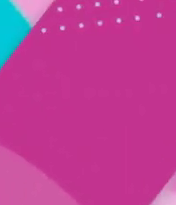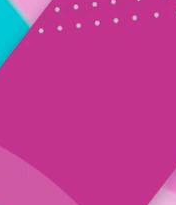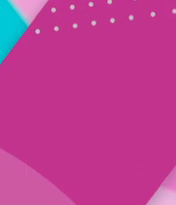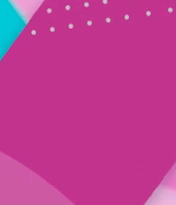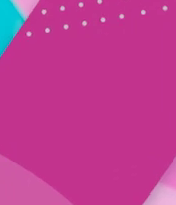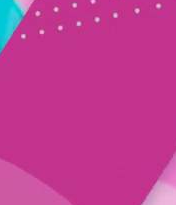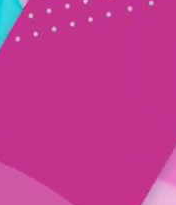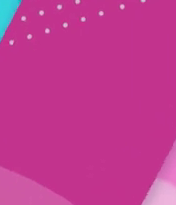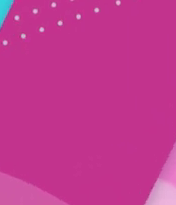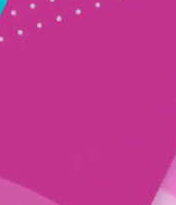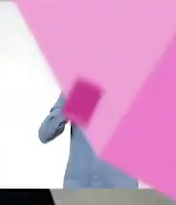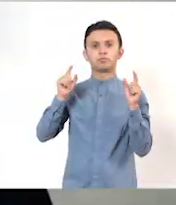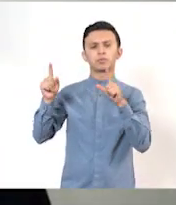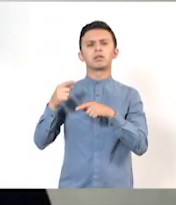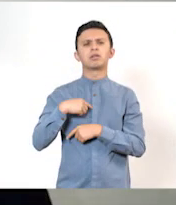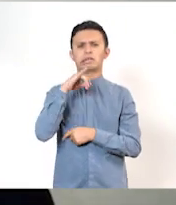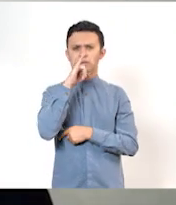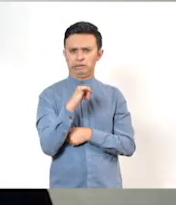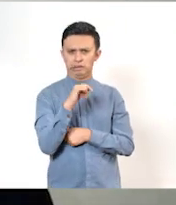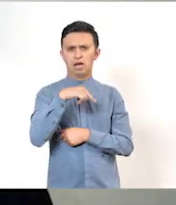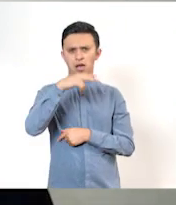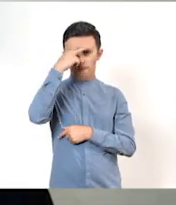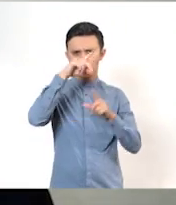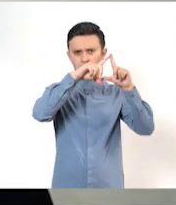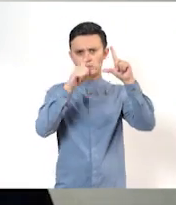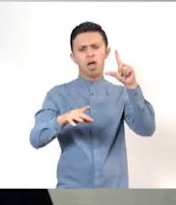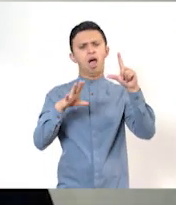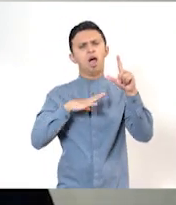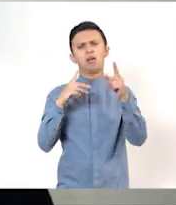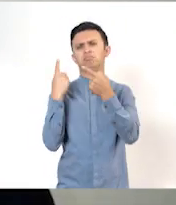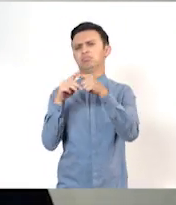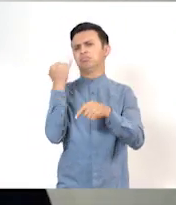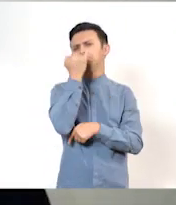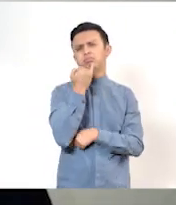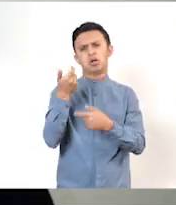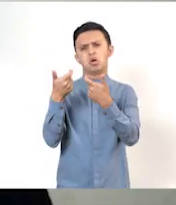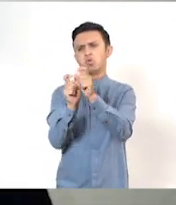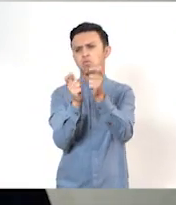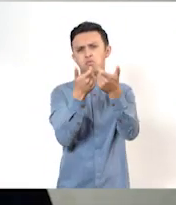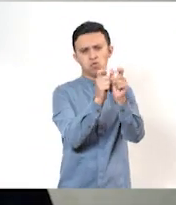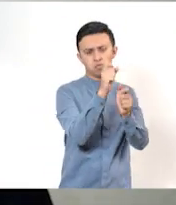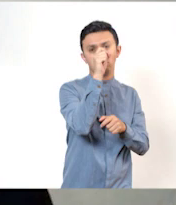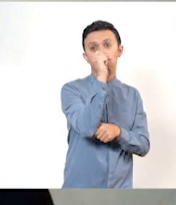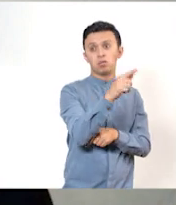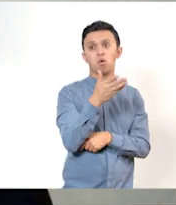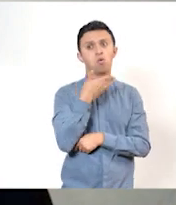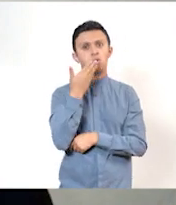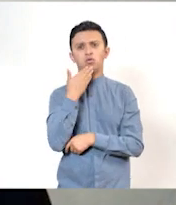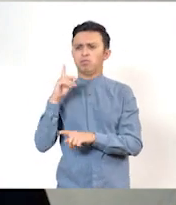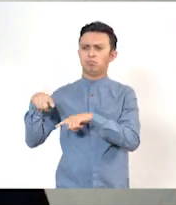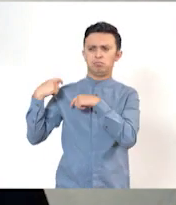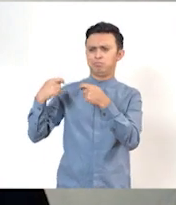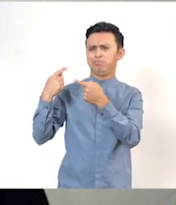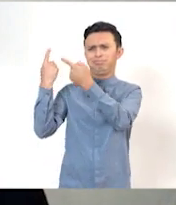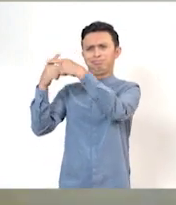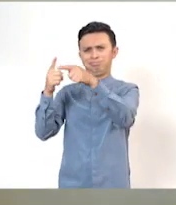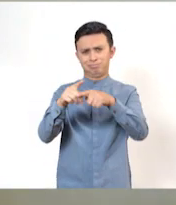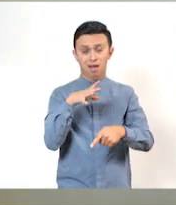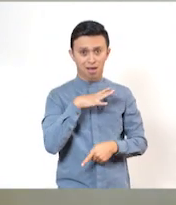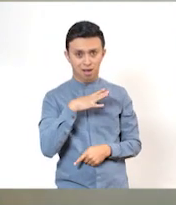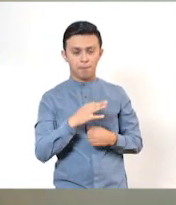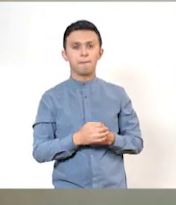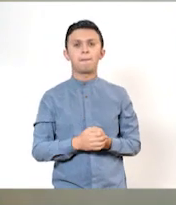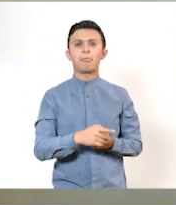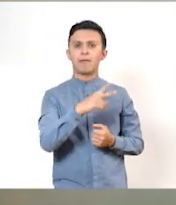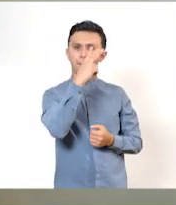video. Sí, porque en México existen diversas lenguas, etnias, costumbres y tradiciones. Sobre